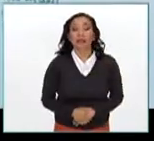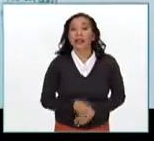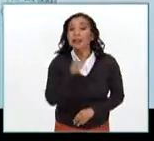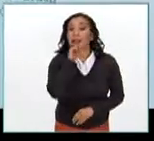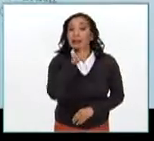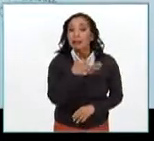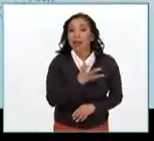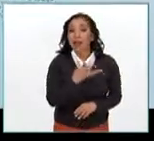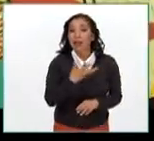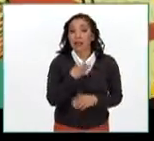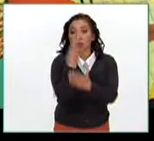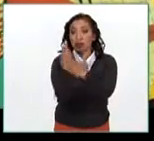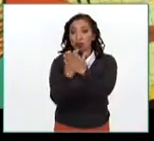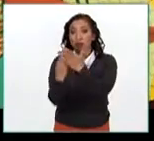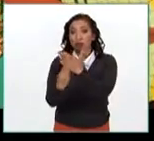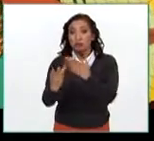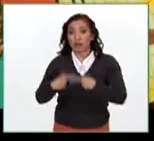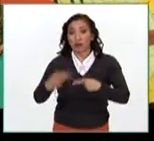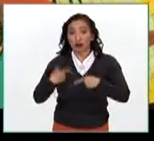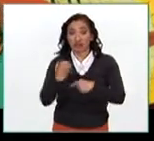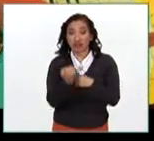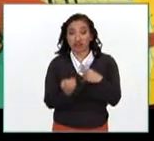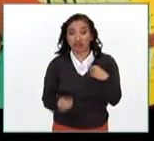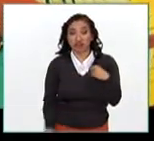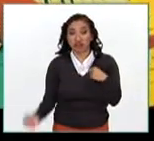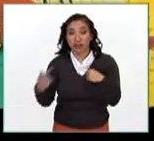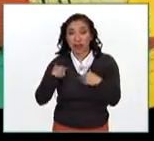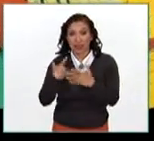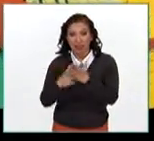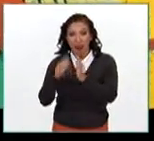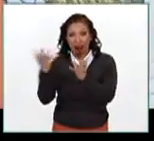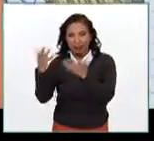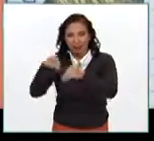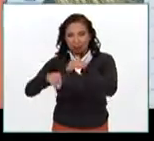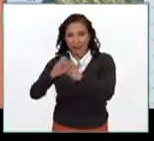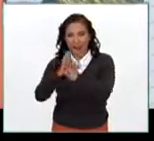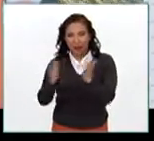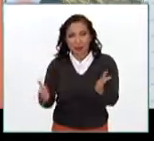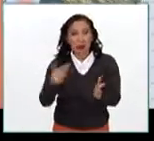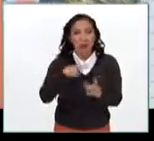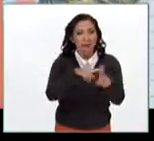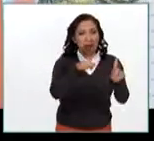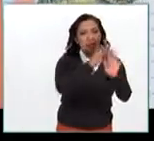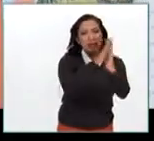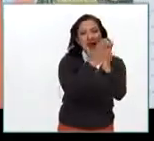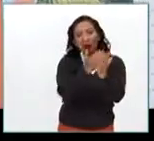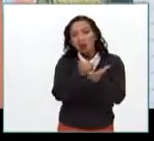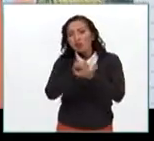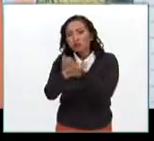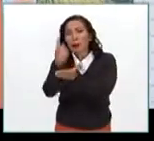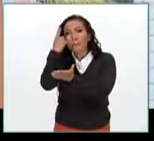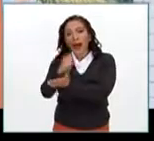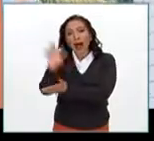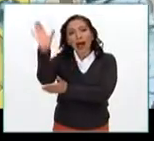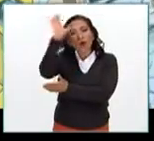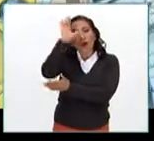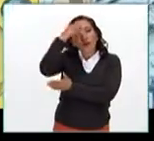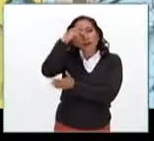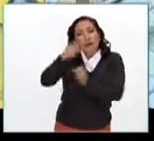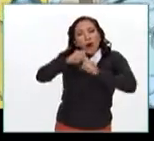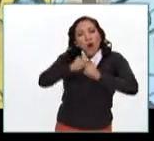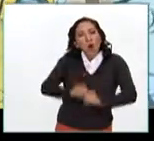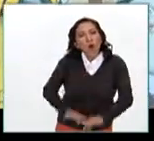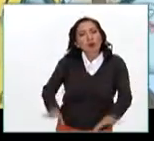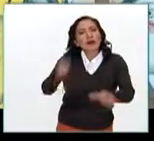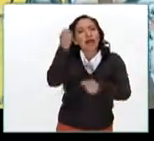que además cuentan con ilustradores destacados en el mundo editorial. Las colecciones de Sidcli ayudan a fomentar la cultura mexicana